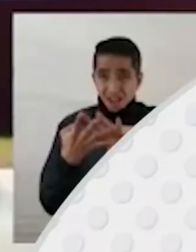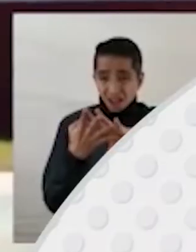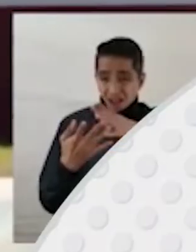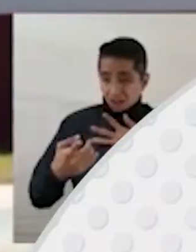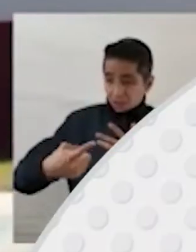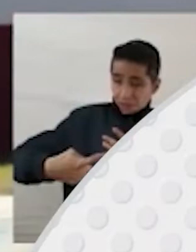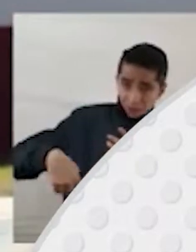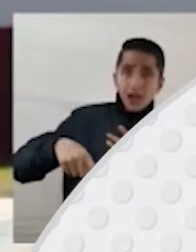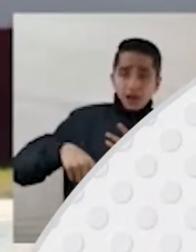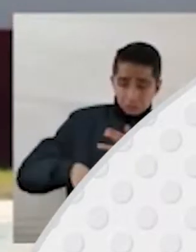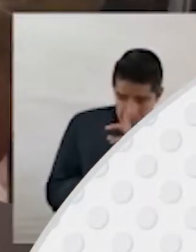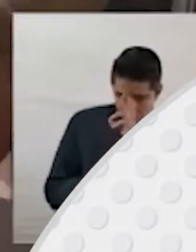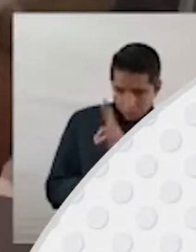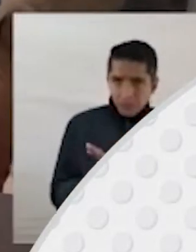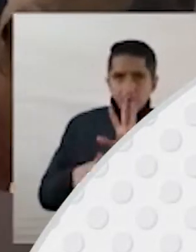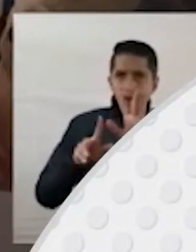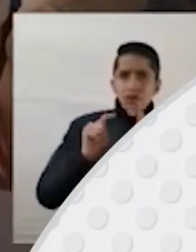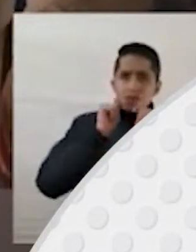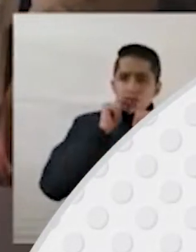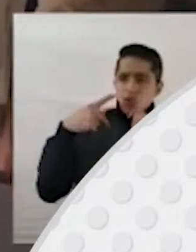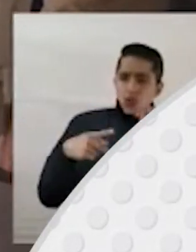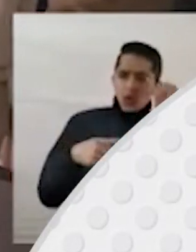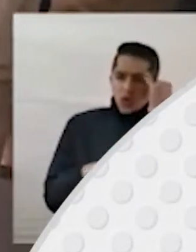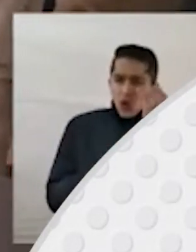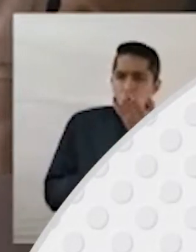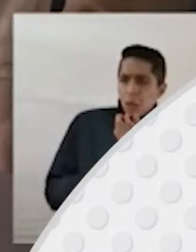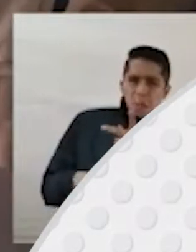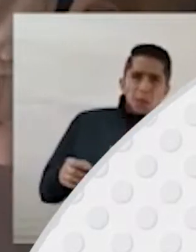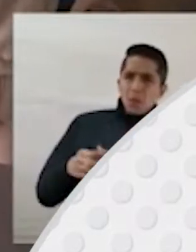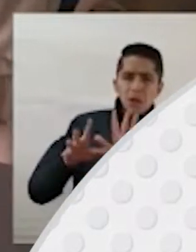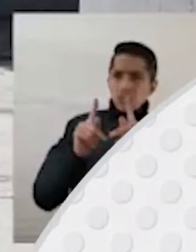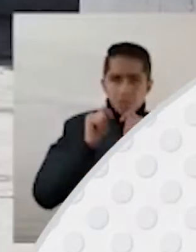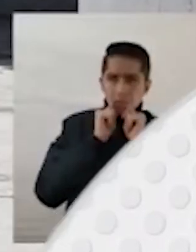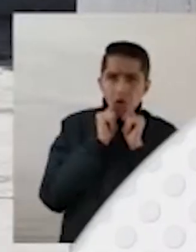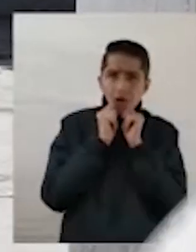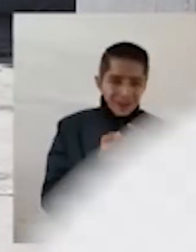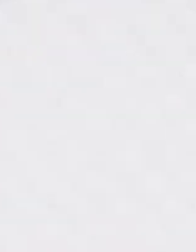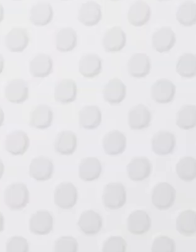contra el sistema penitenciario con áreas de atención indígena